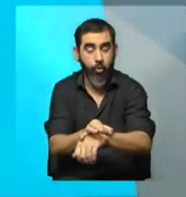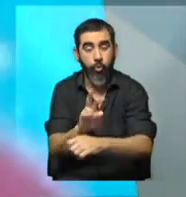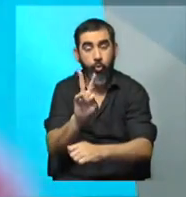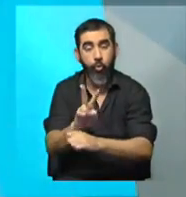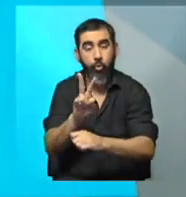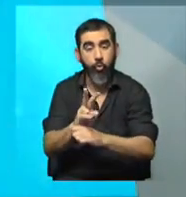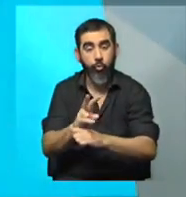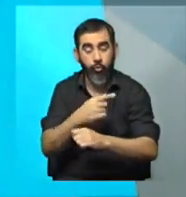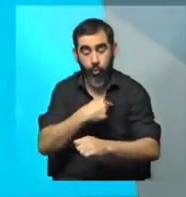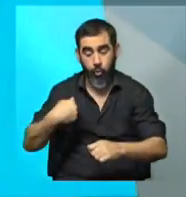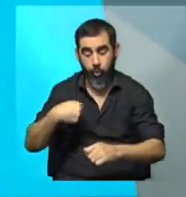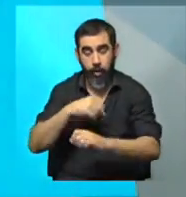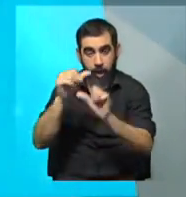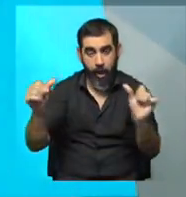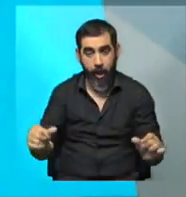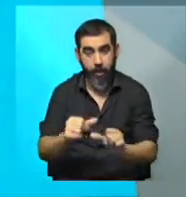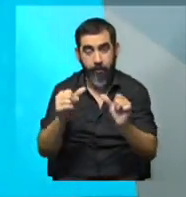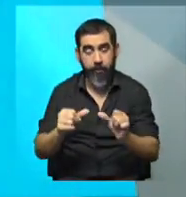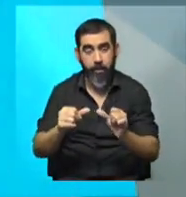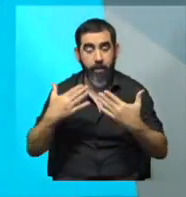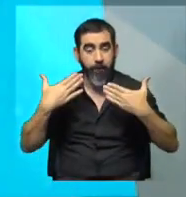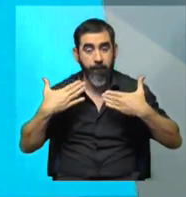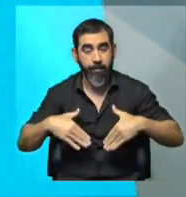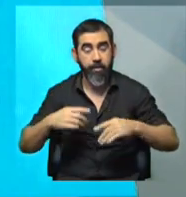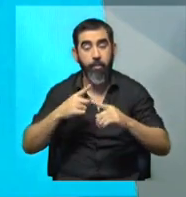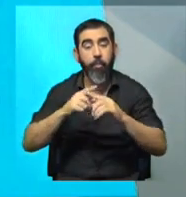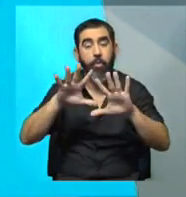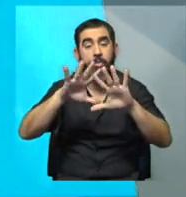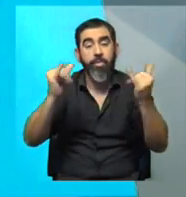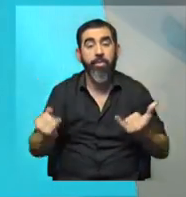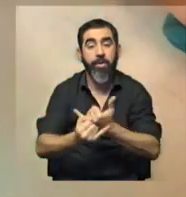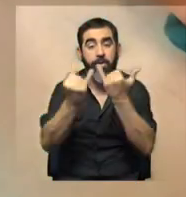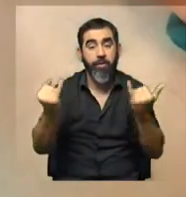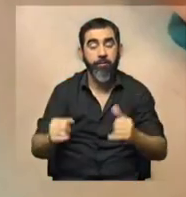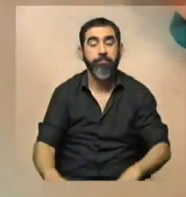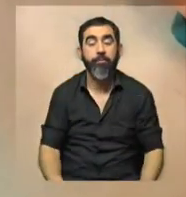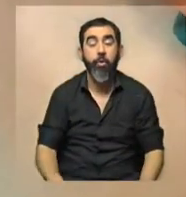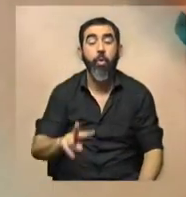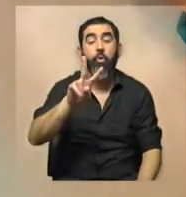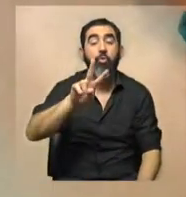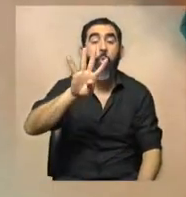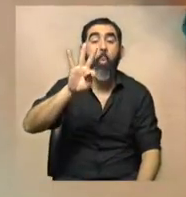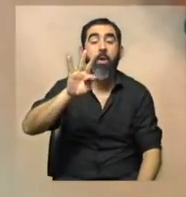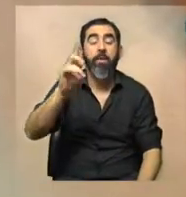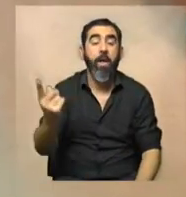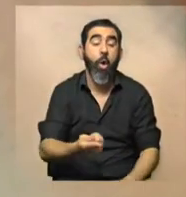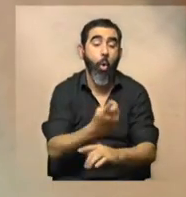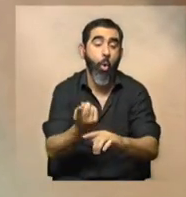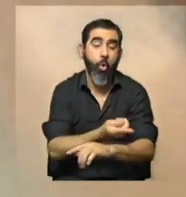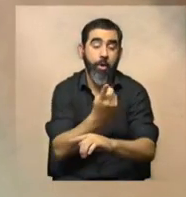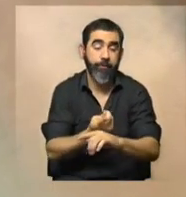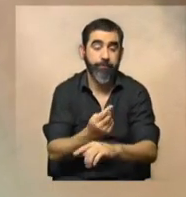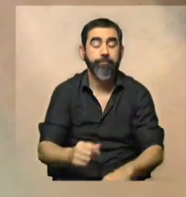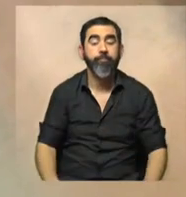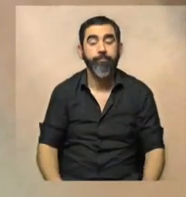de alguna manera todo lo que es el registro de su actividad a lo largo de 240 horas. Ahí va, ¿no? Queda sí. la actividad